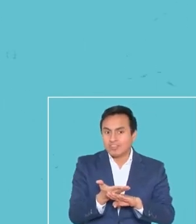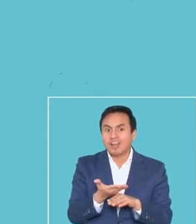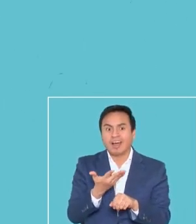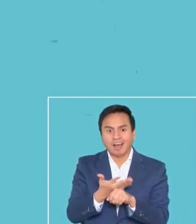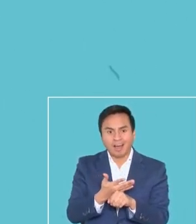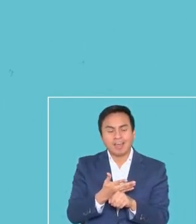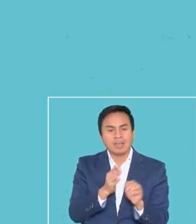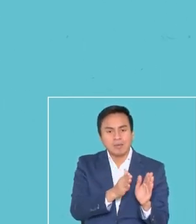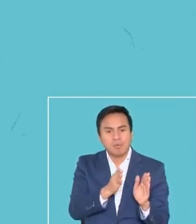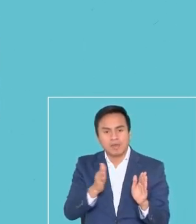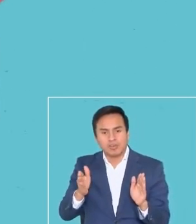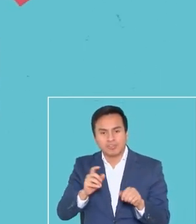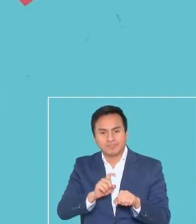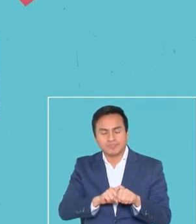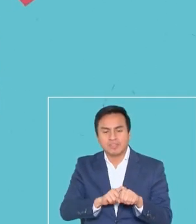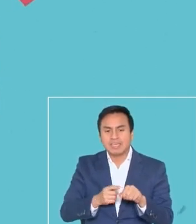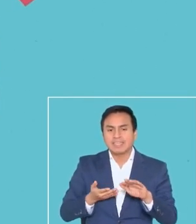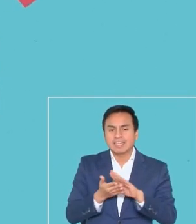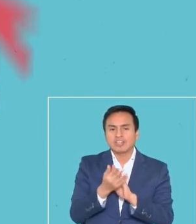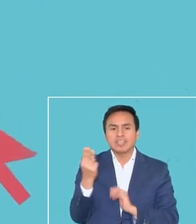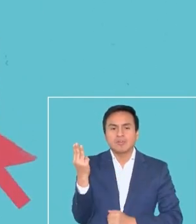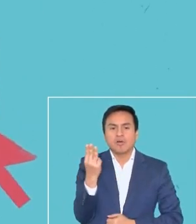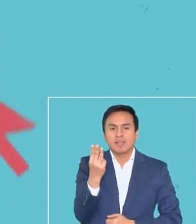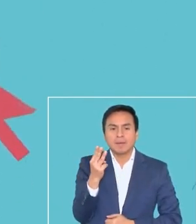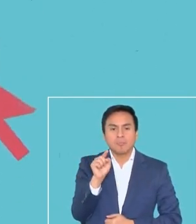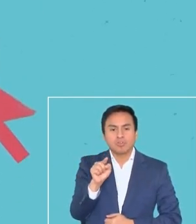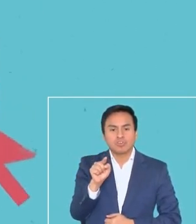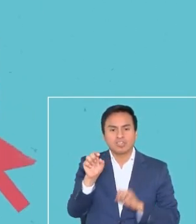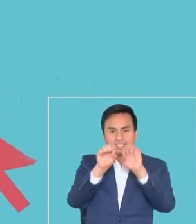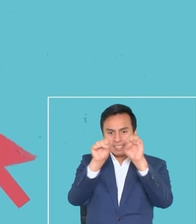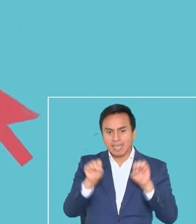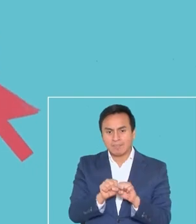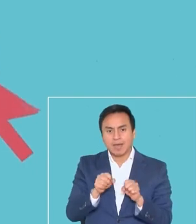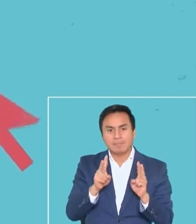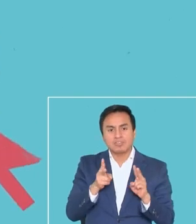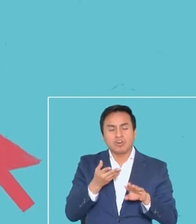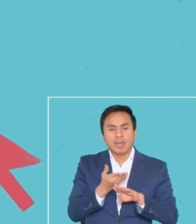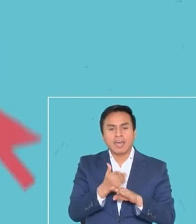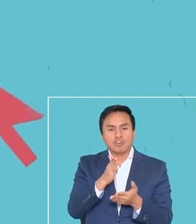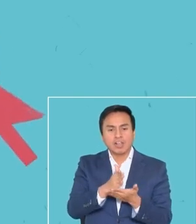681.046 postulaciones en ambos periodos. Ingresando a